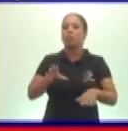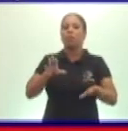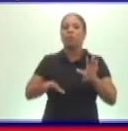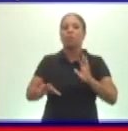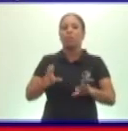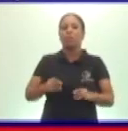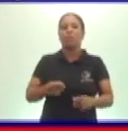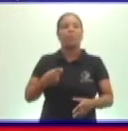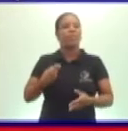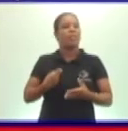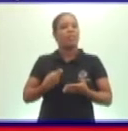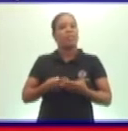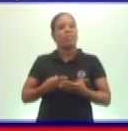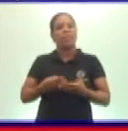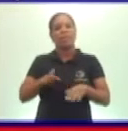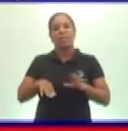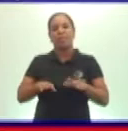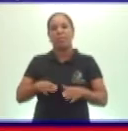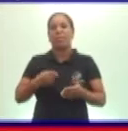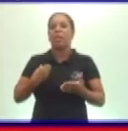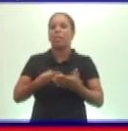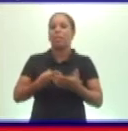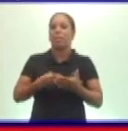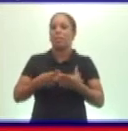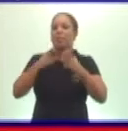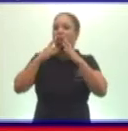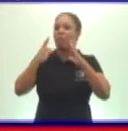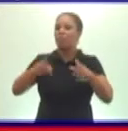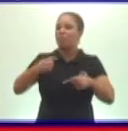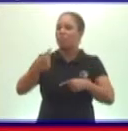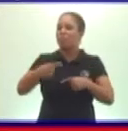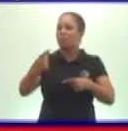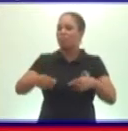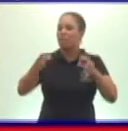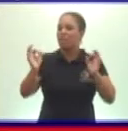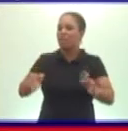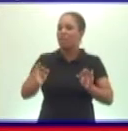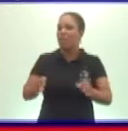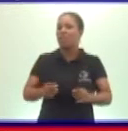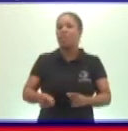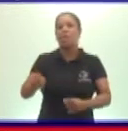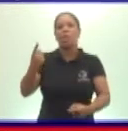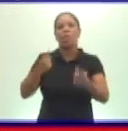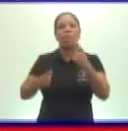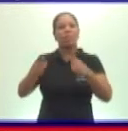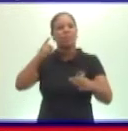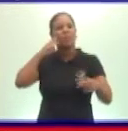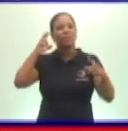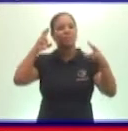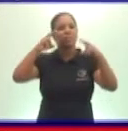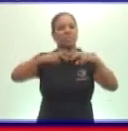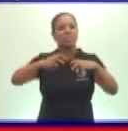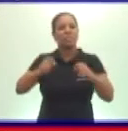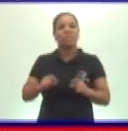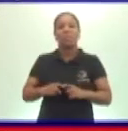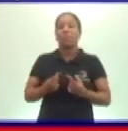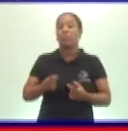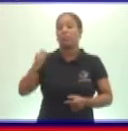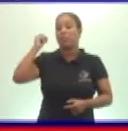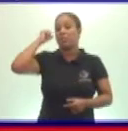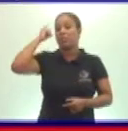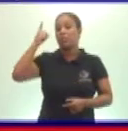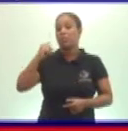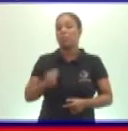apego a la realidad y según el respeto a los elementos científicos. Por eso las ideologías